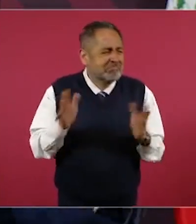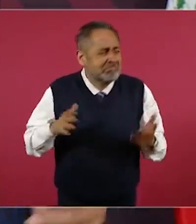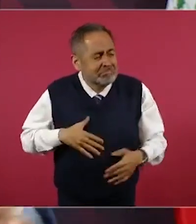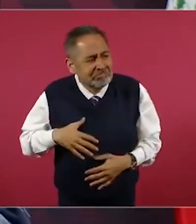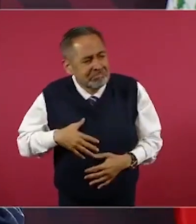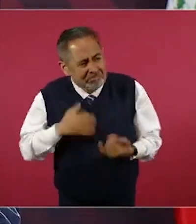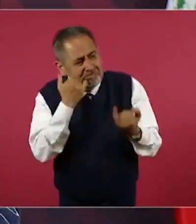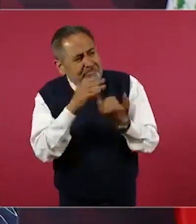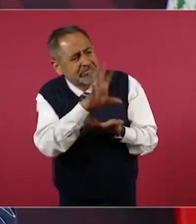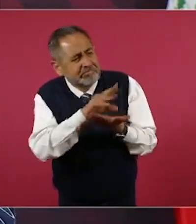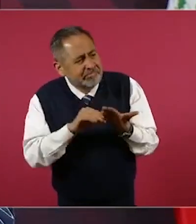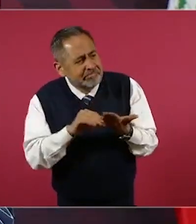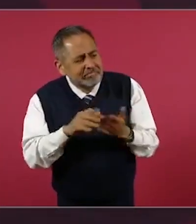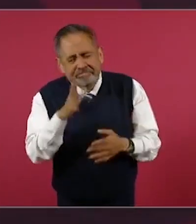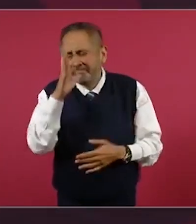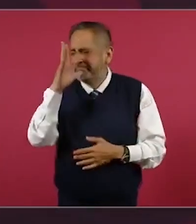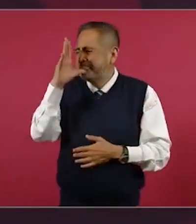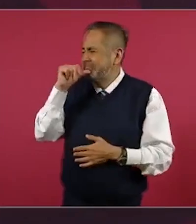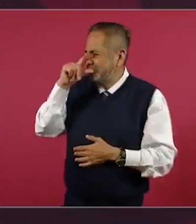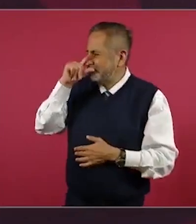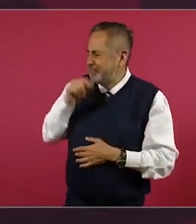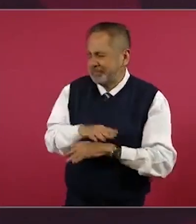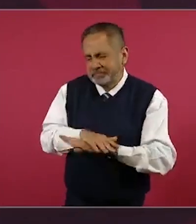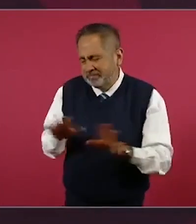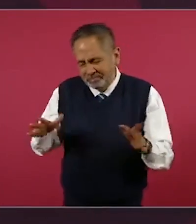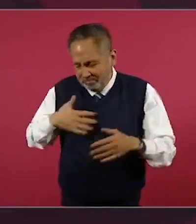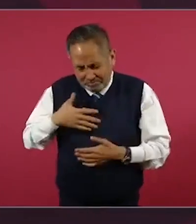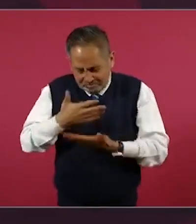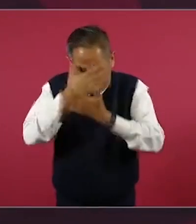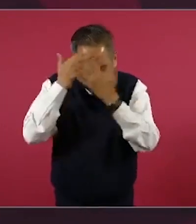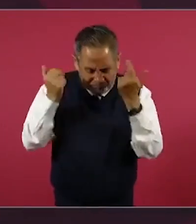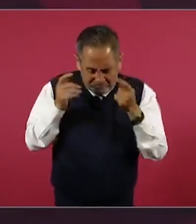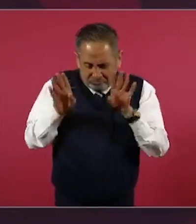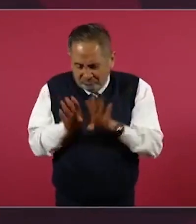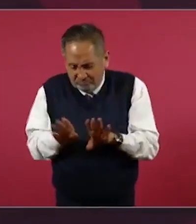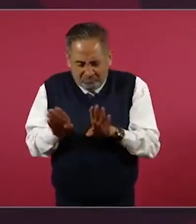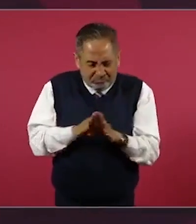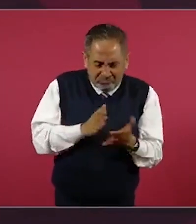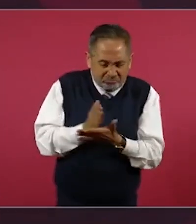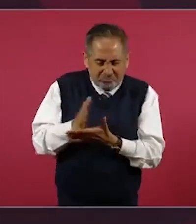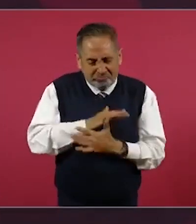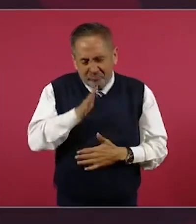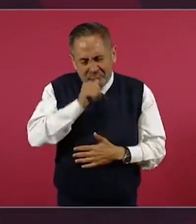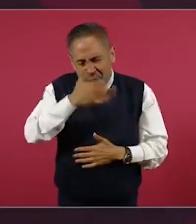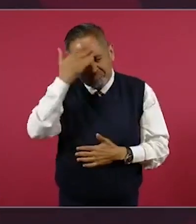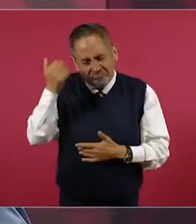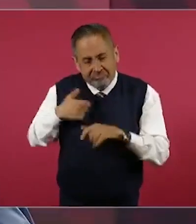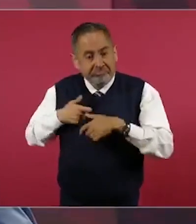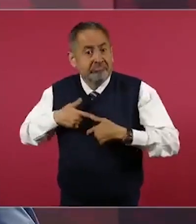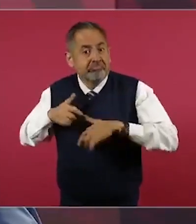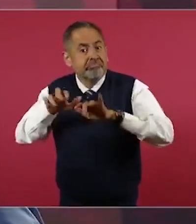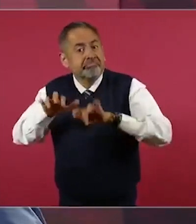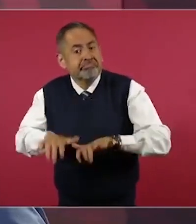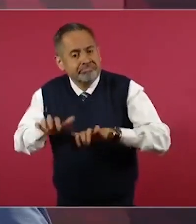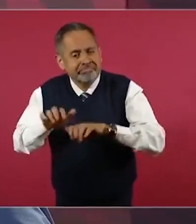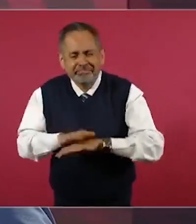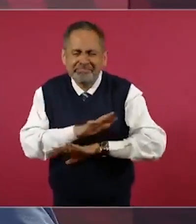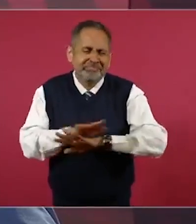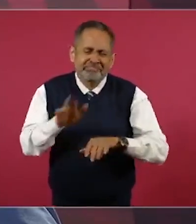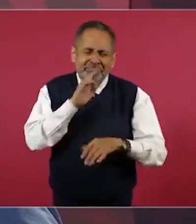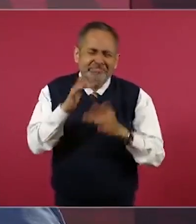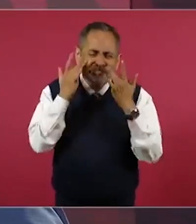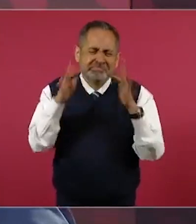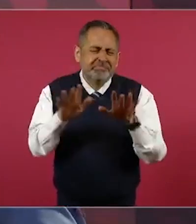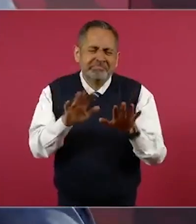yo podido o no había yo sabido hacerlo y que me